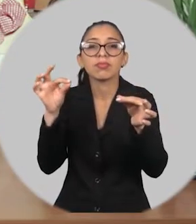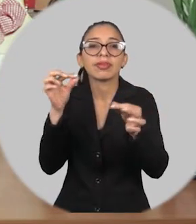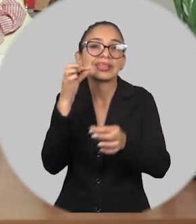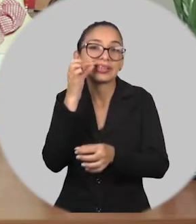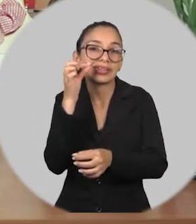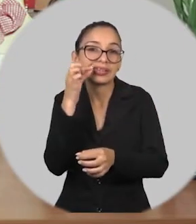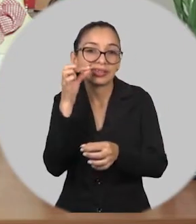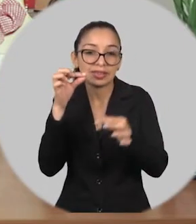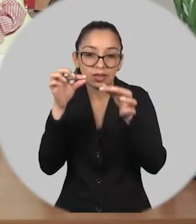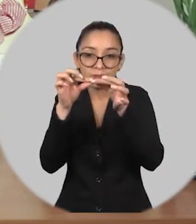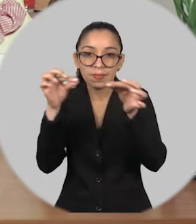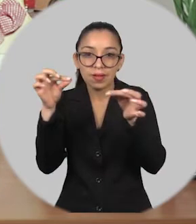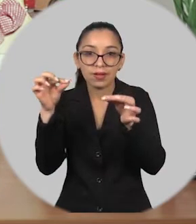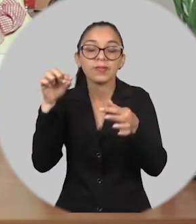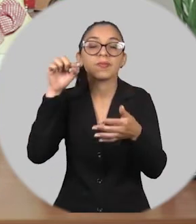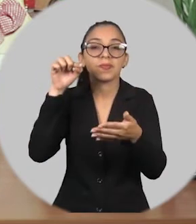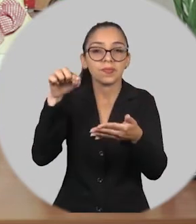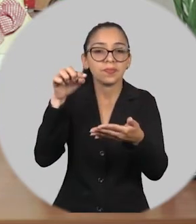o escarbadiente